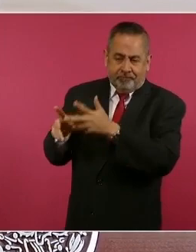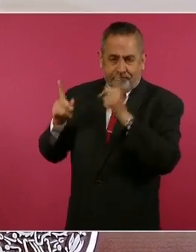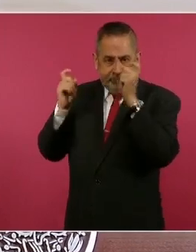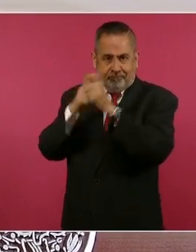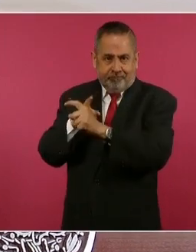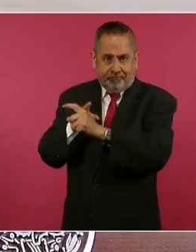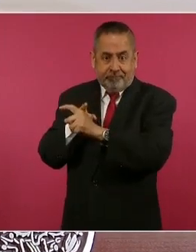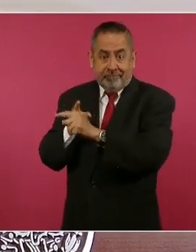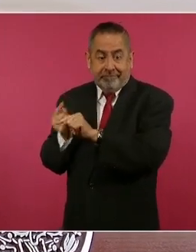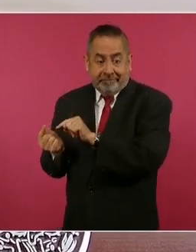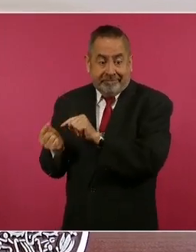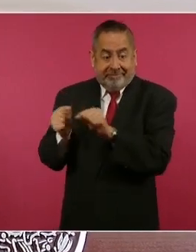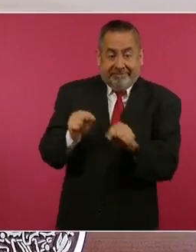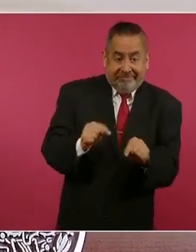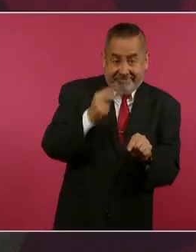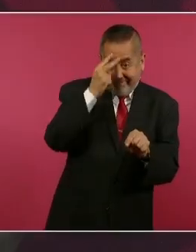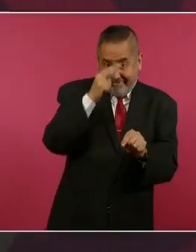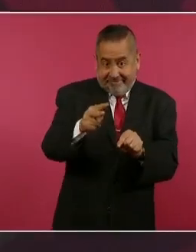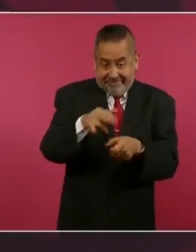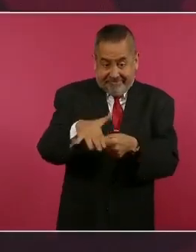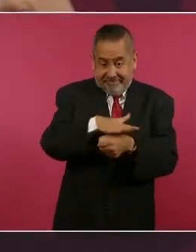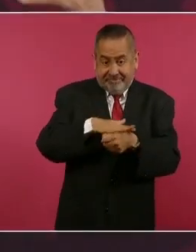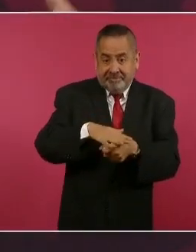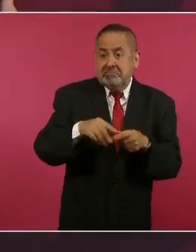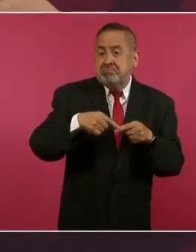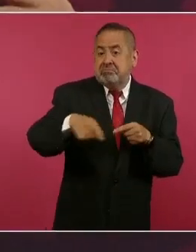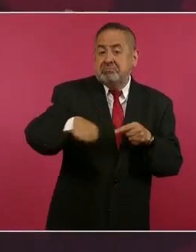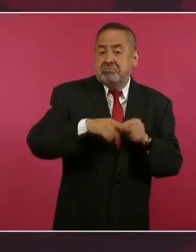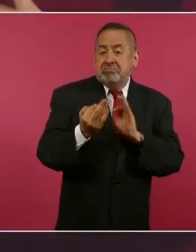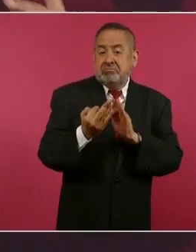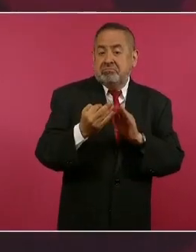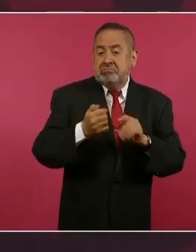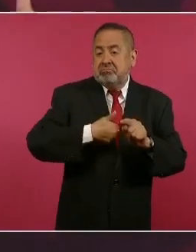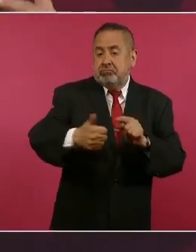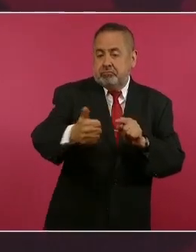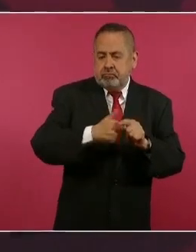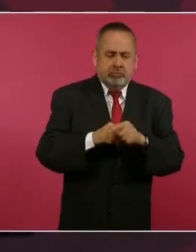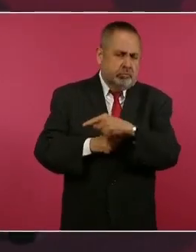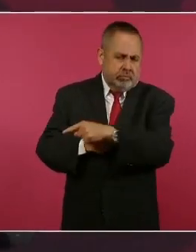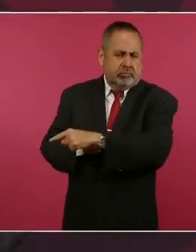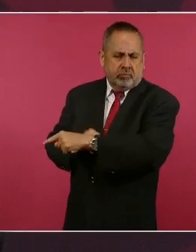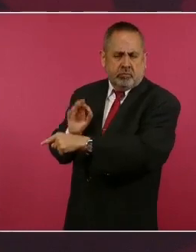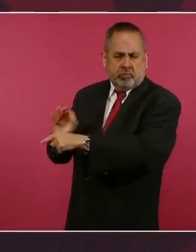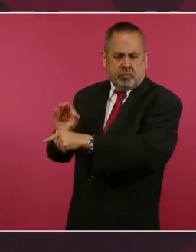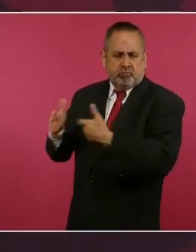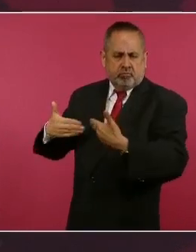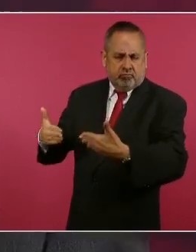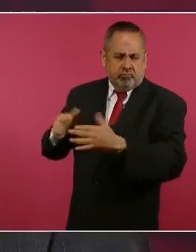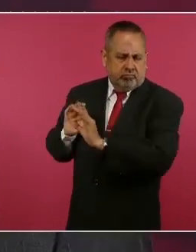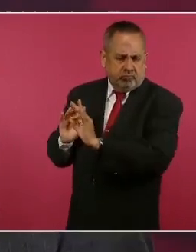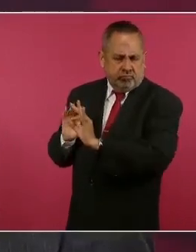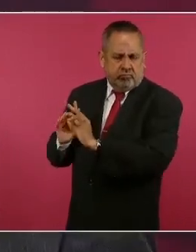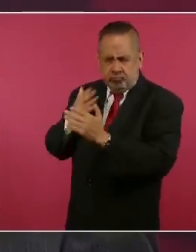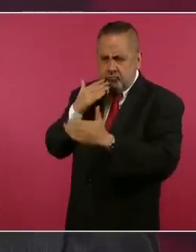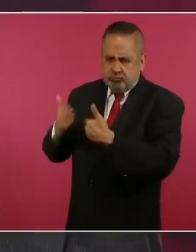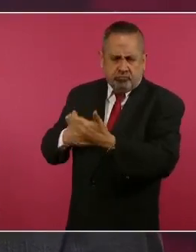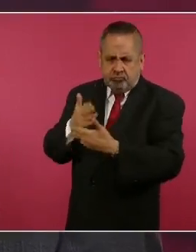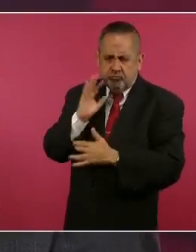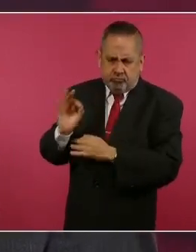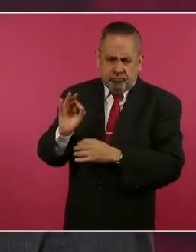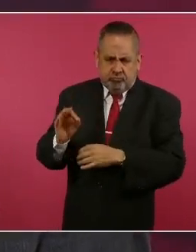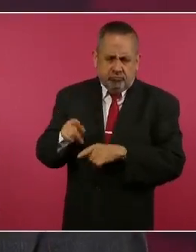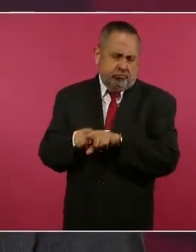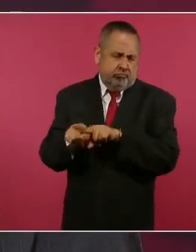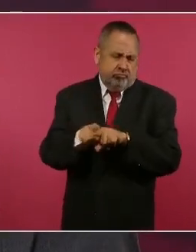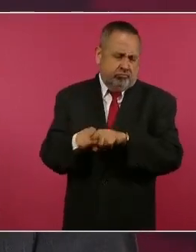complicar. Nosotros ya lo están resolviendo ellos y son muy buenos,